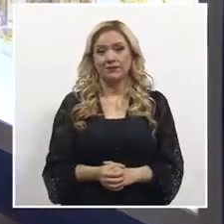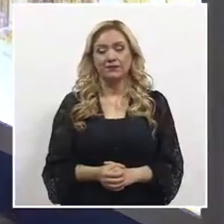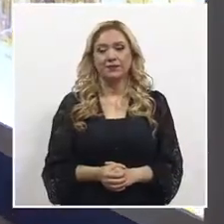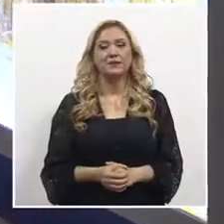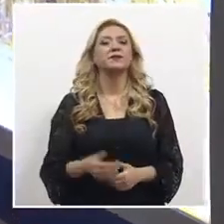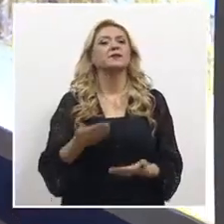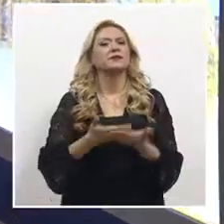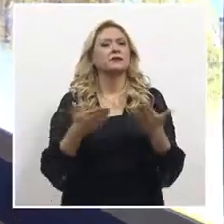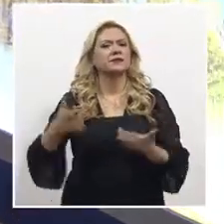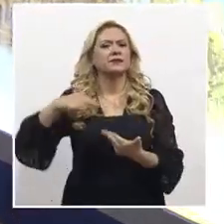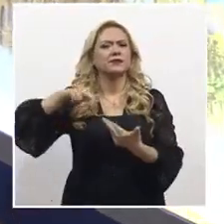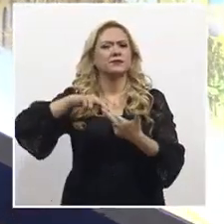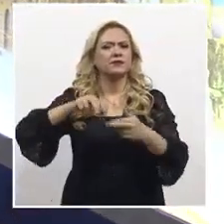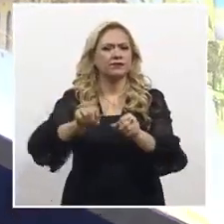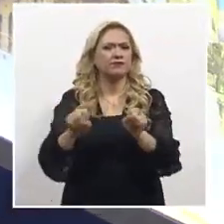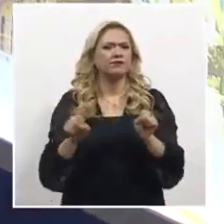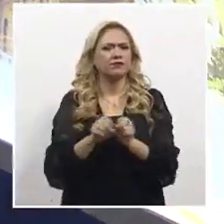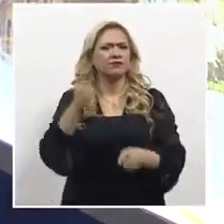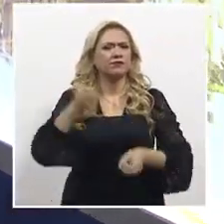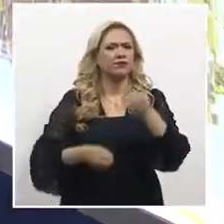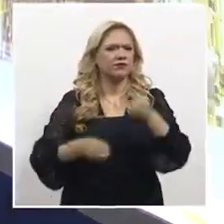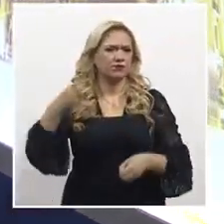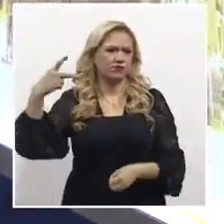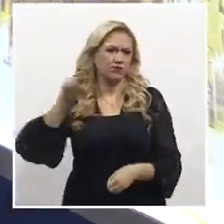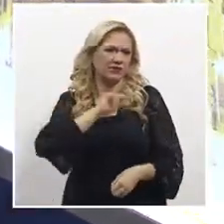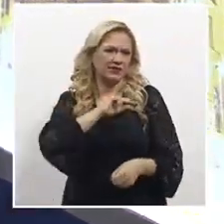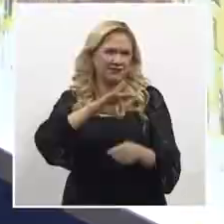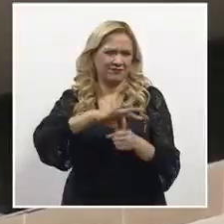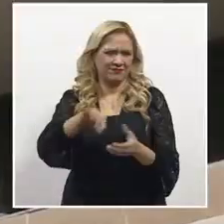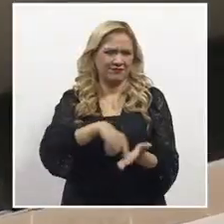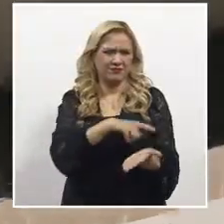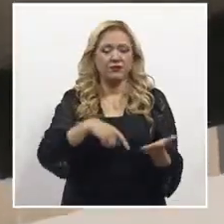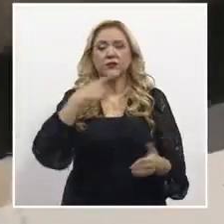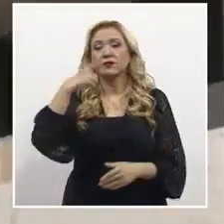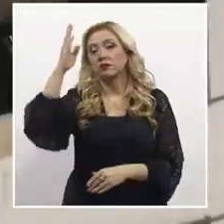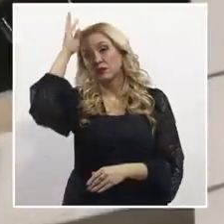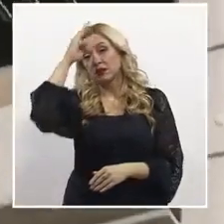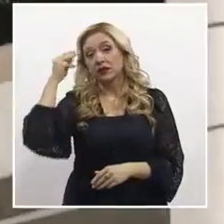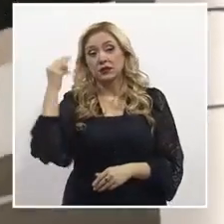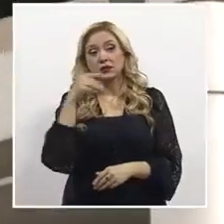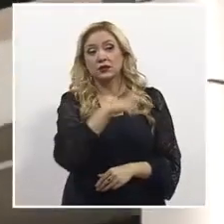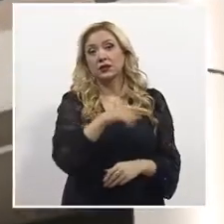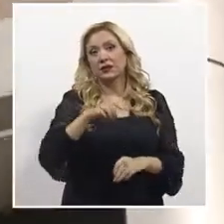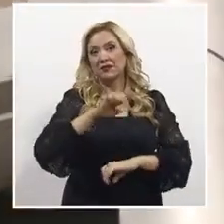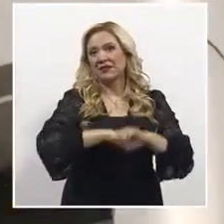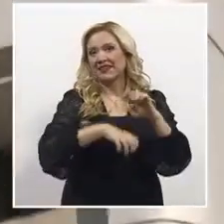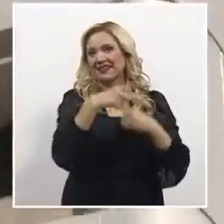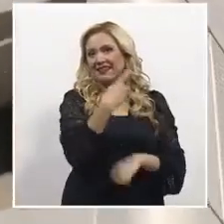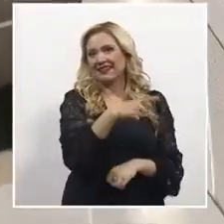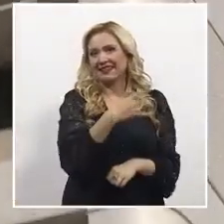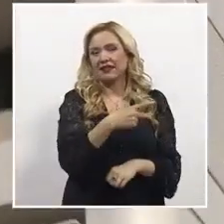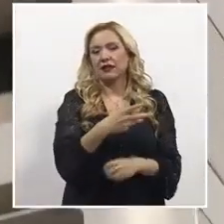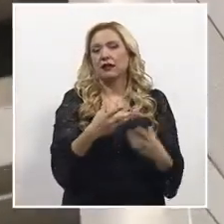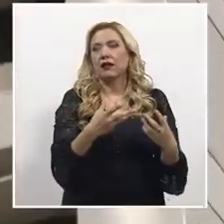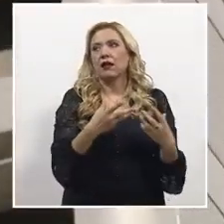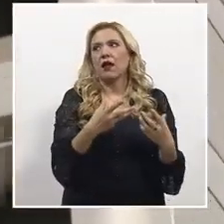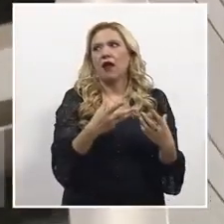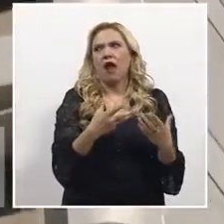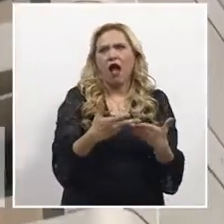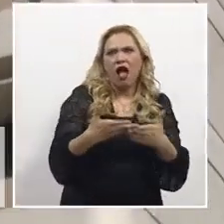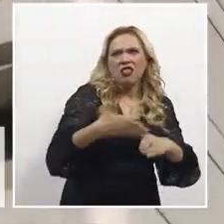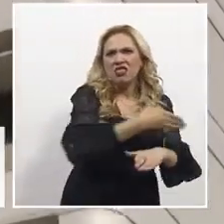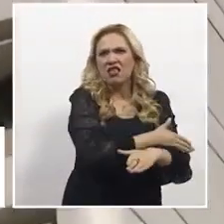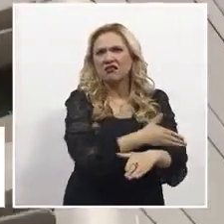La Sala Regional Especializada del Tribunal Electoral descartó que el canciller Marcelo Ebrard haya incurrido en actos anticipados de campaña por